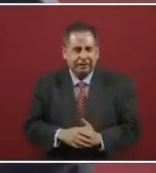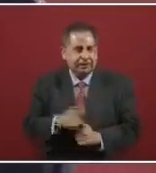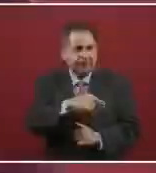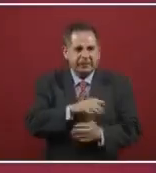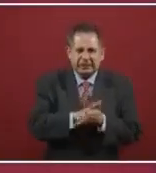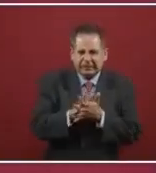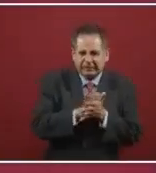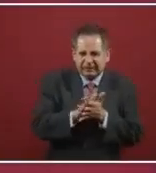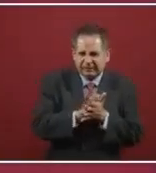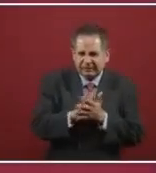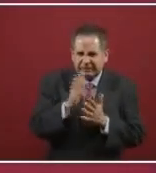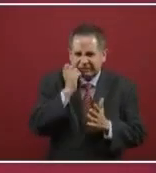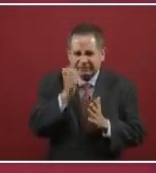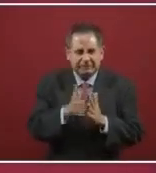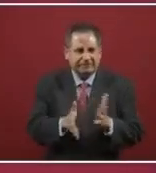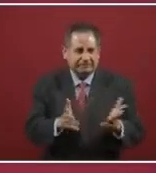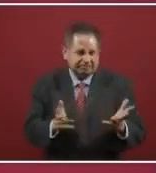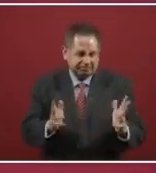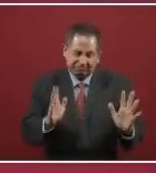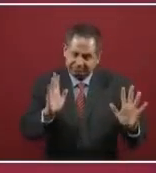frotándose las manos.